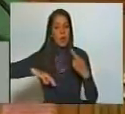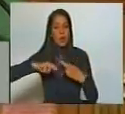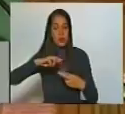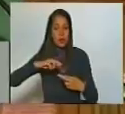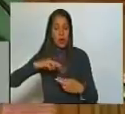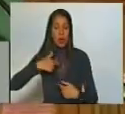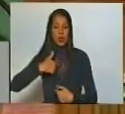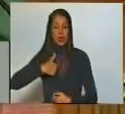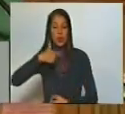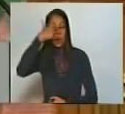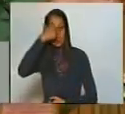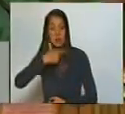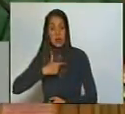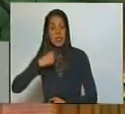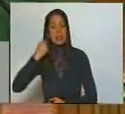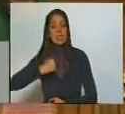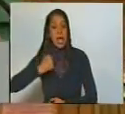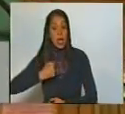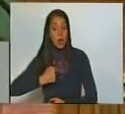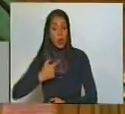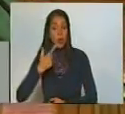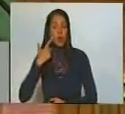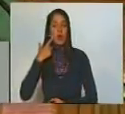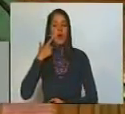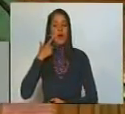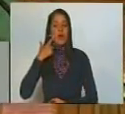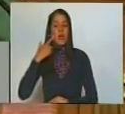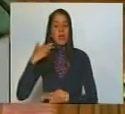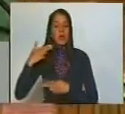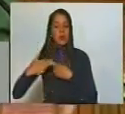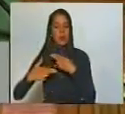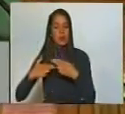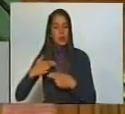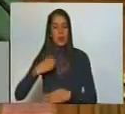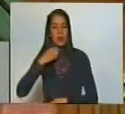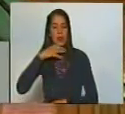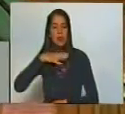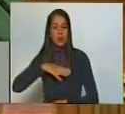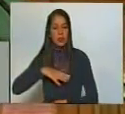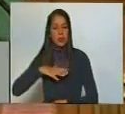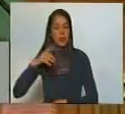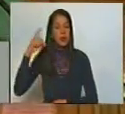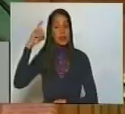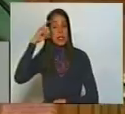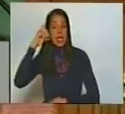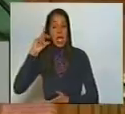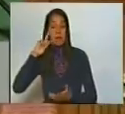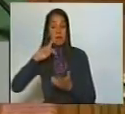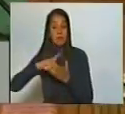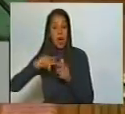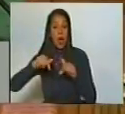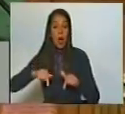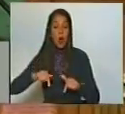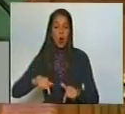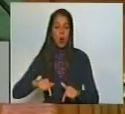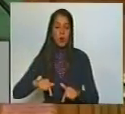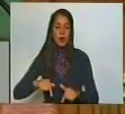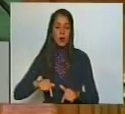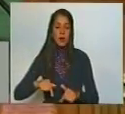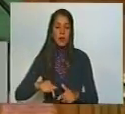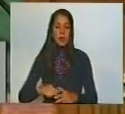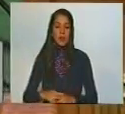seguro que cuando se haga la historia de estos tiempos, este día va a estar presente. Porque